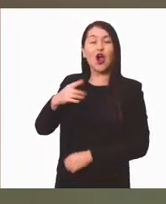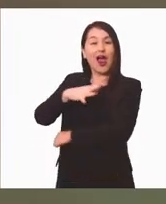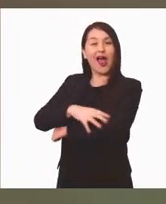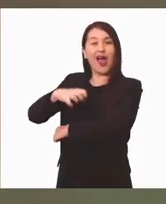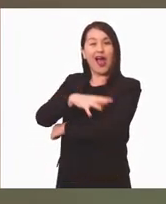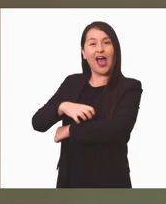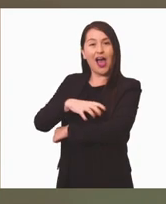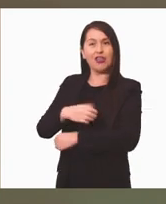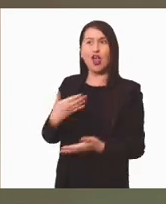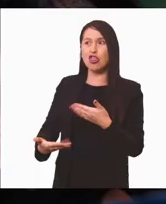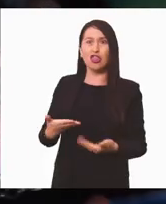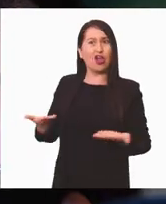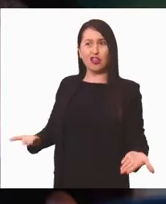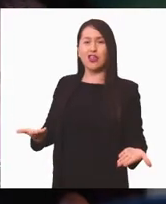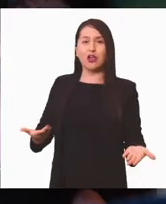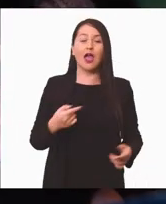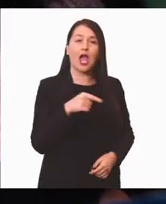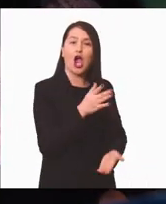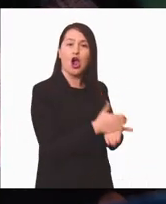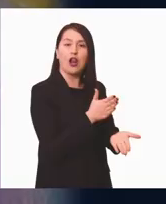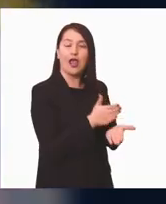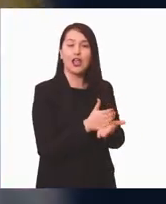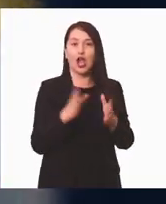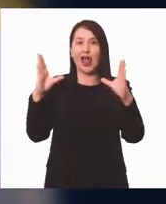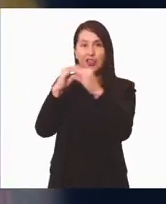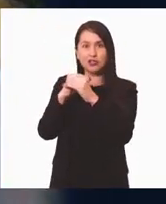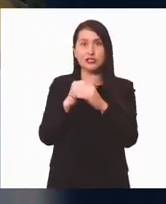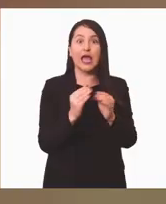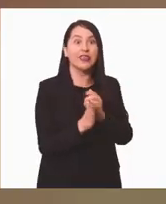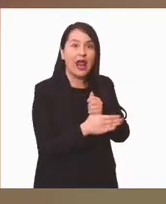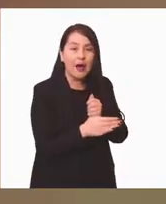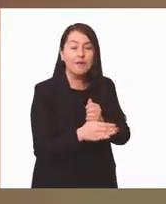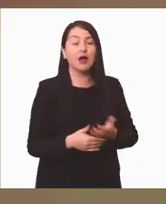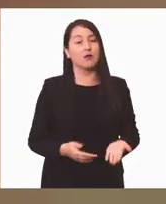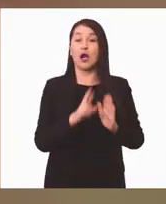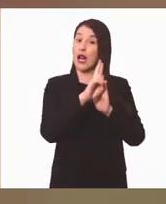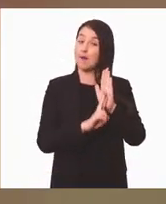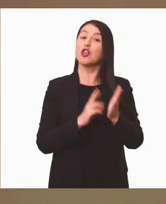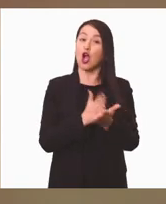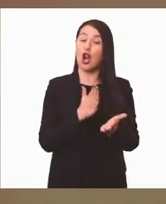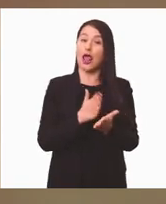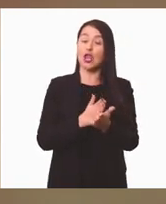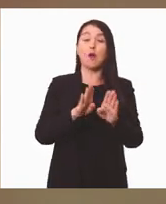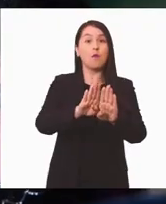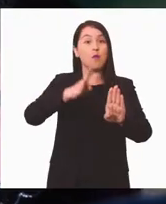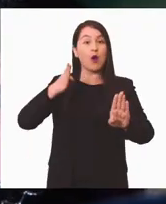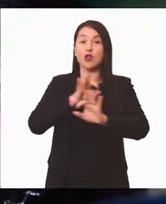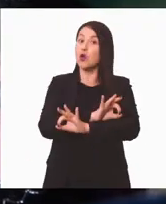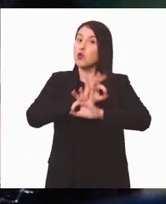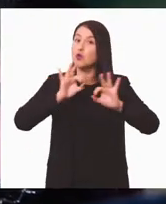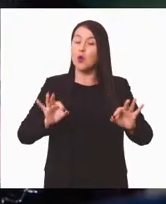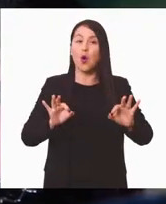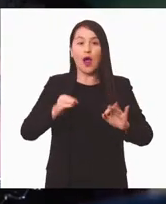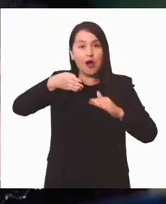aún, ¿dónde miau estoy? En el colegio. ¡De noche! Haciendo trampa. Según el reglamento del colegio, la puerta abierta, nadie puede estar